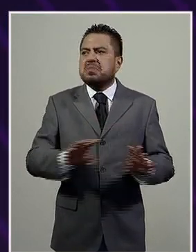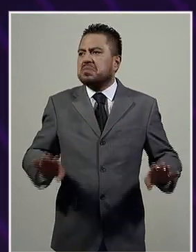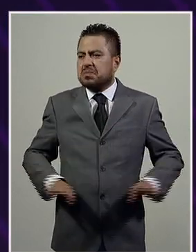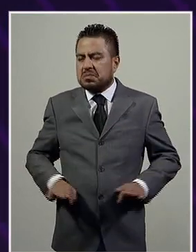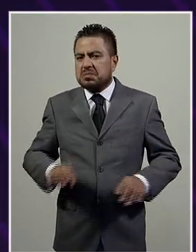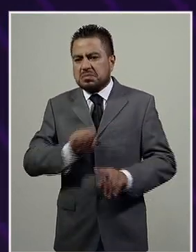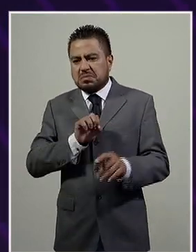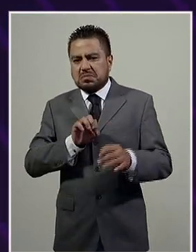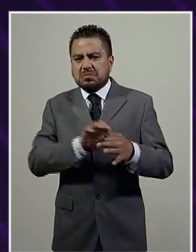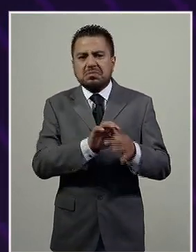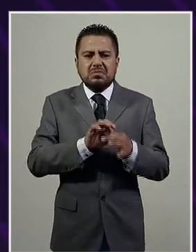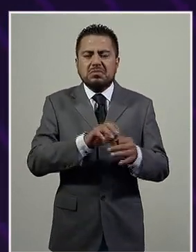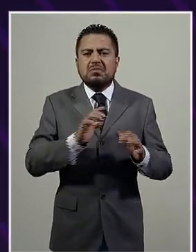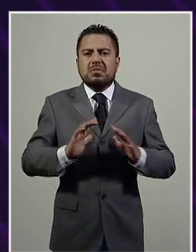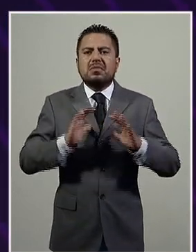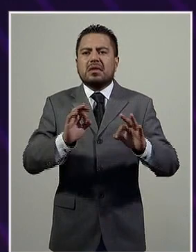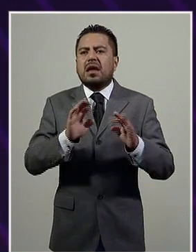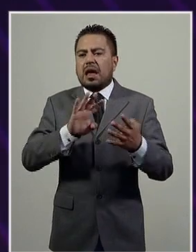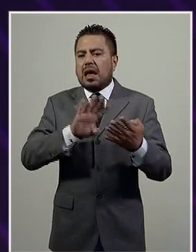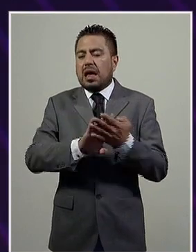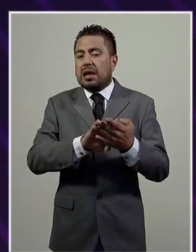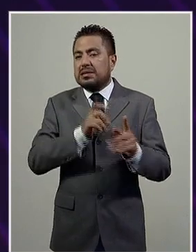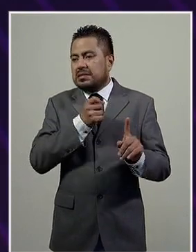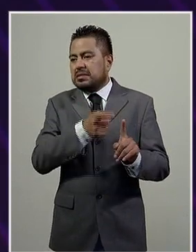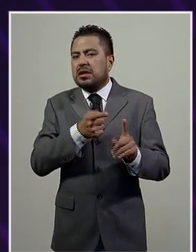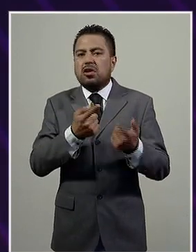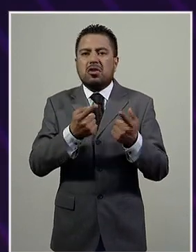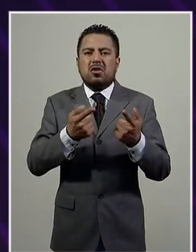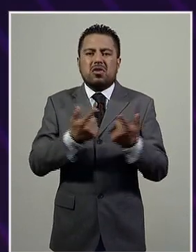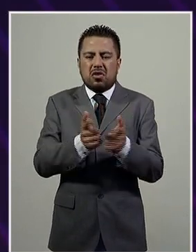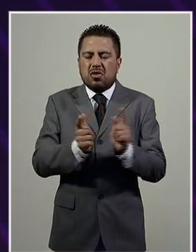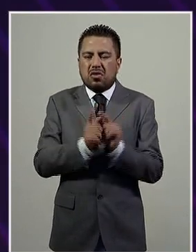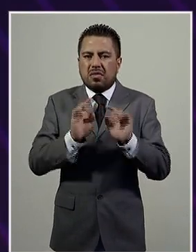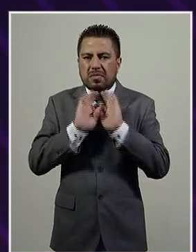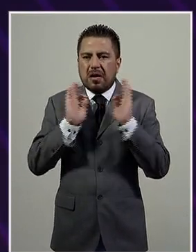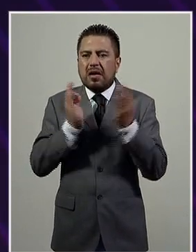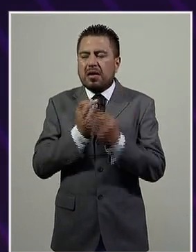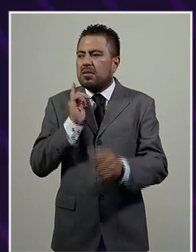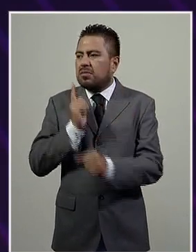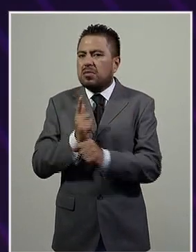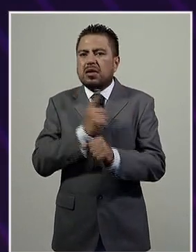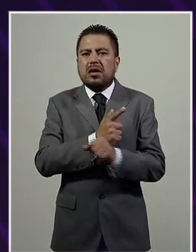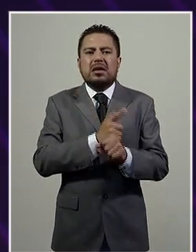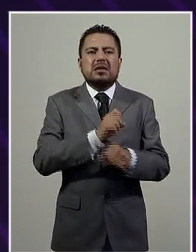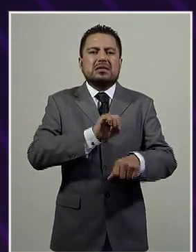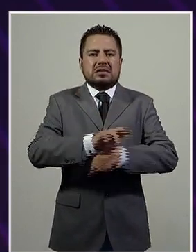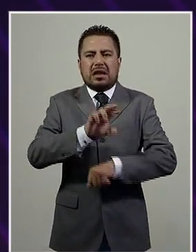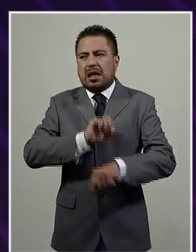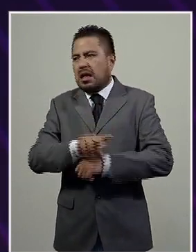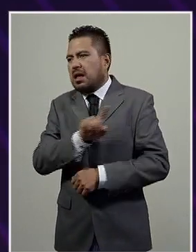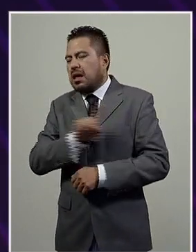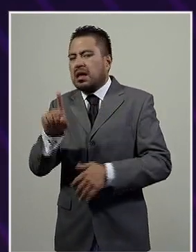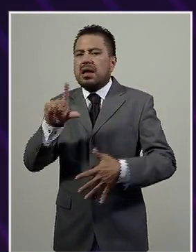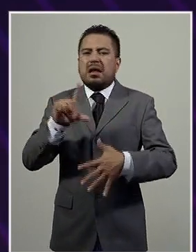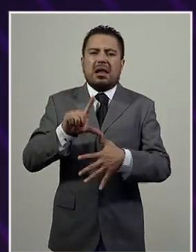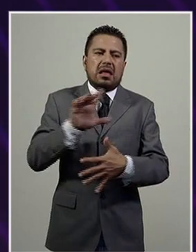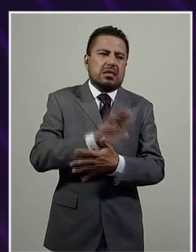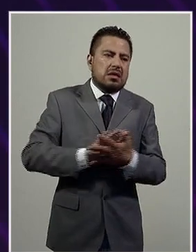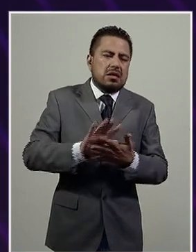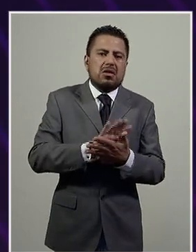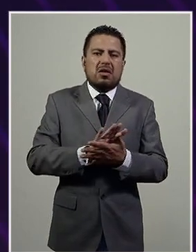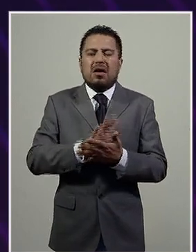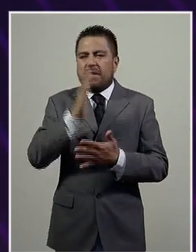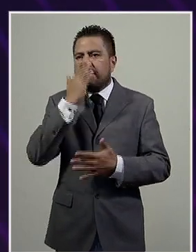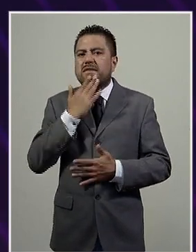sentido de pertenencia pues surge también en las cárceles, también con grupos delictivos que podemos ver en El Salvador, que podemos ver en Latinoamérica,